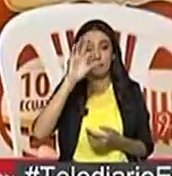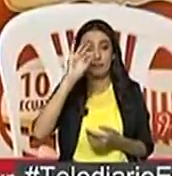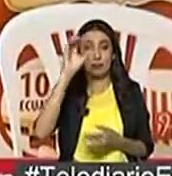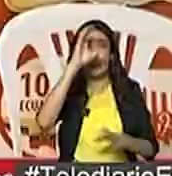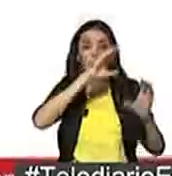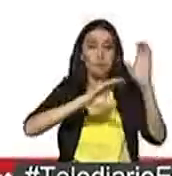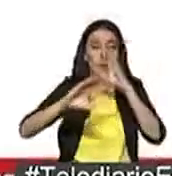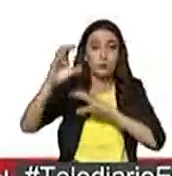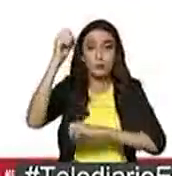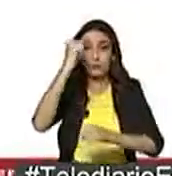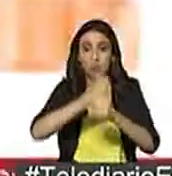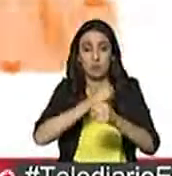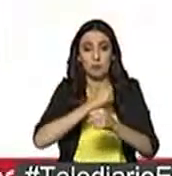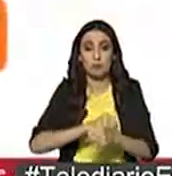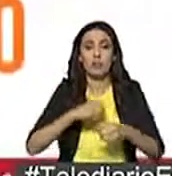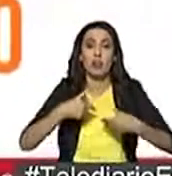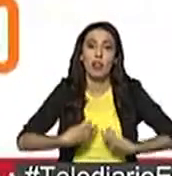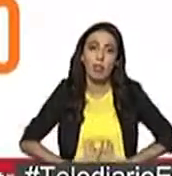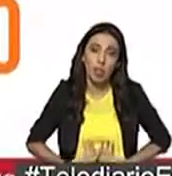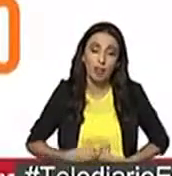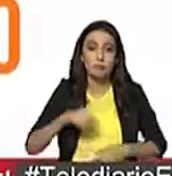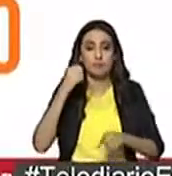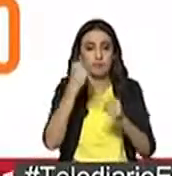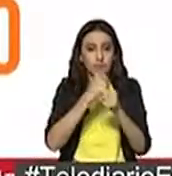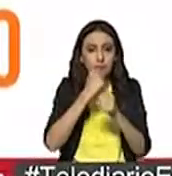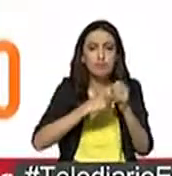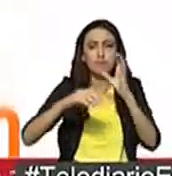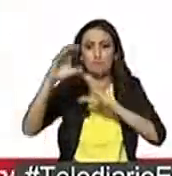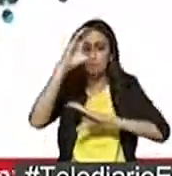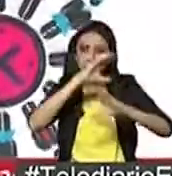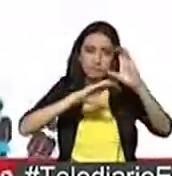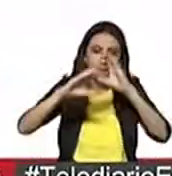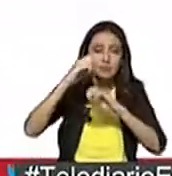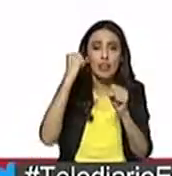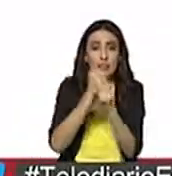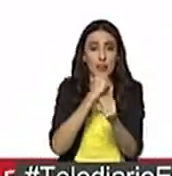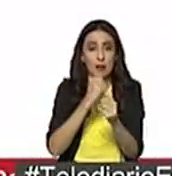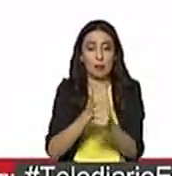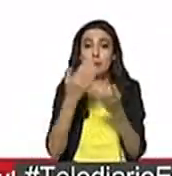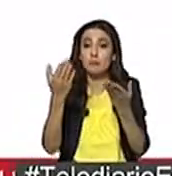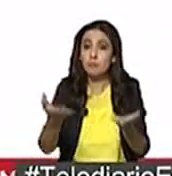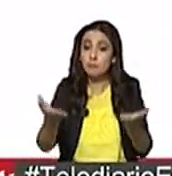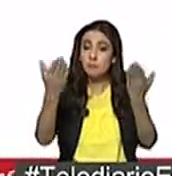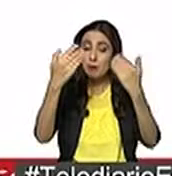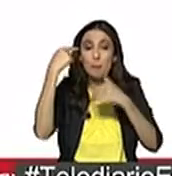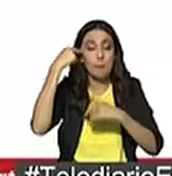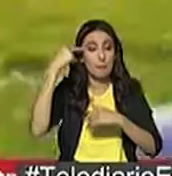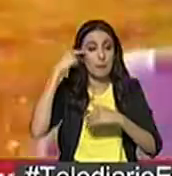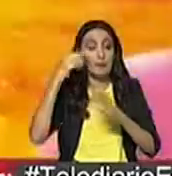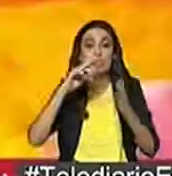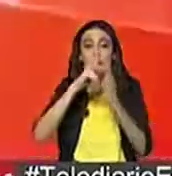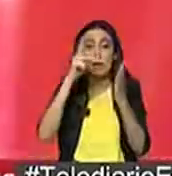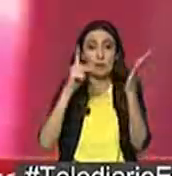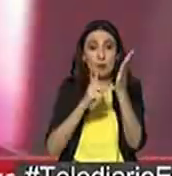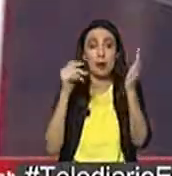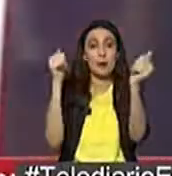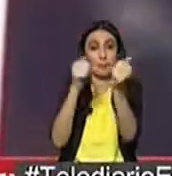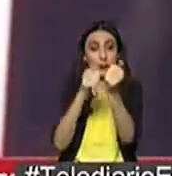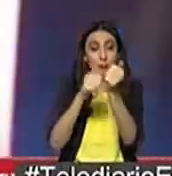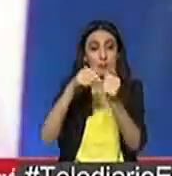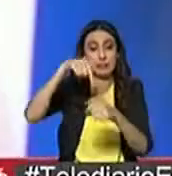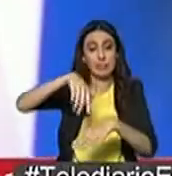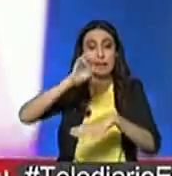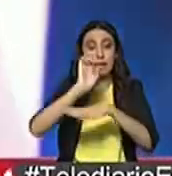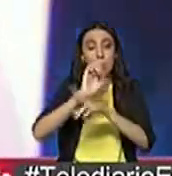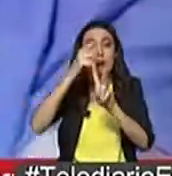estoy buscando un empleo. ¿Cansado de buscar trabajo y quieres encontrar uno? Pensando en Ti, el programa más cerca de Ecuador